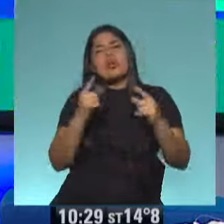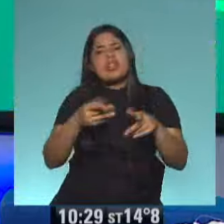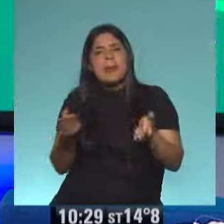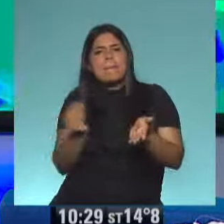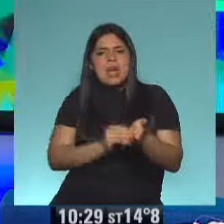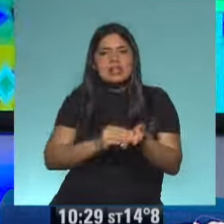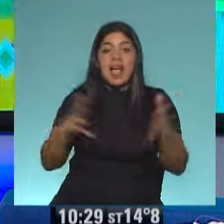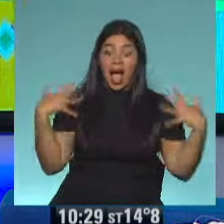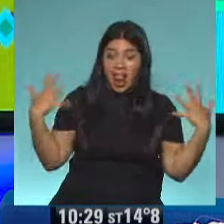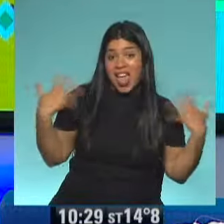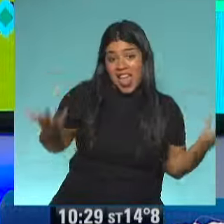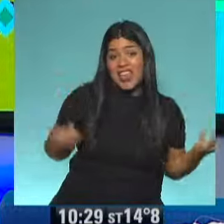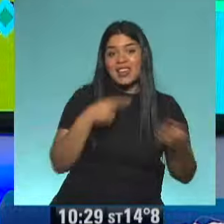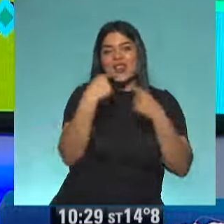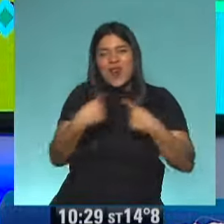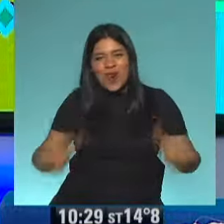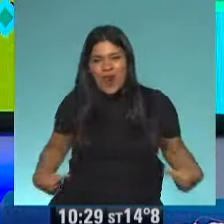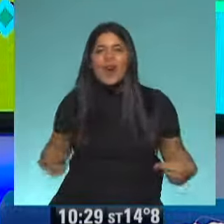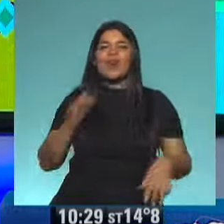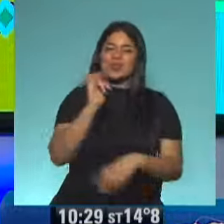que sí, coloridos. Coloridos.